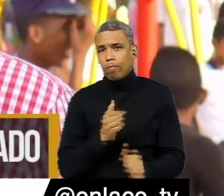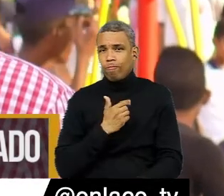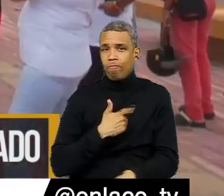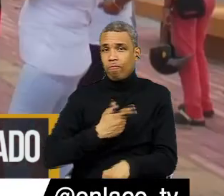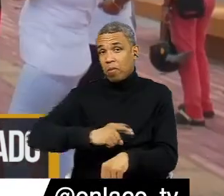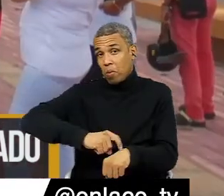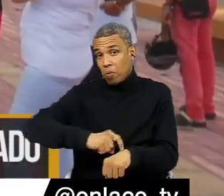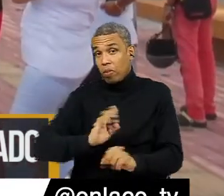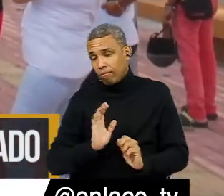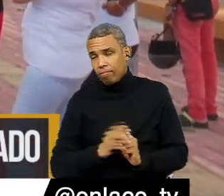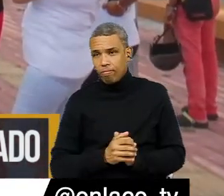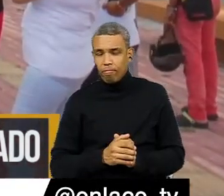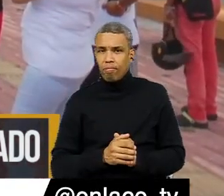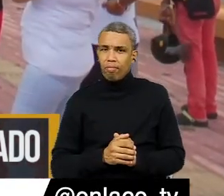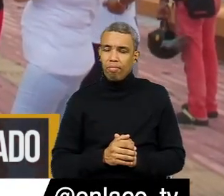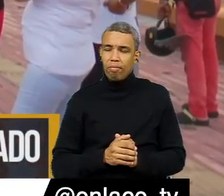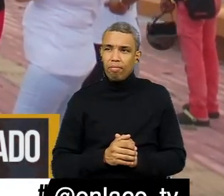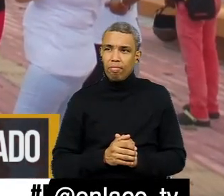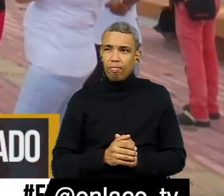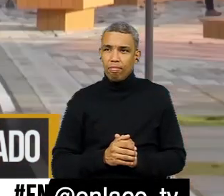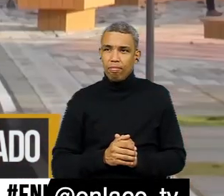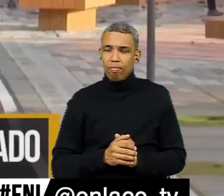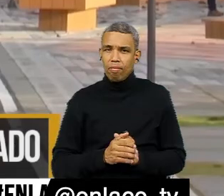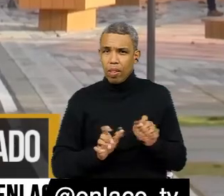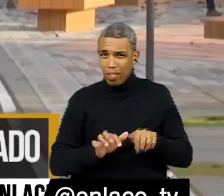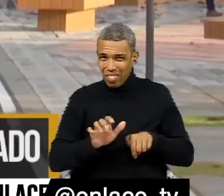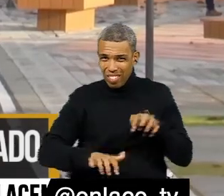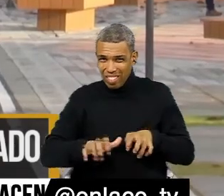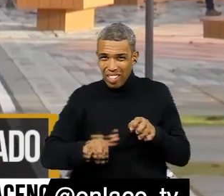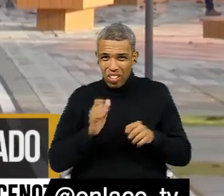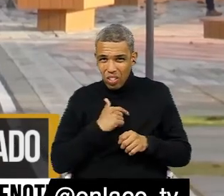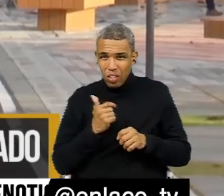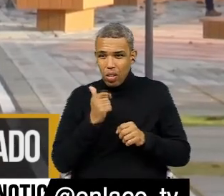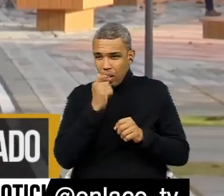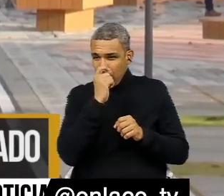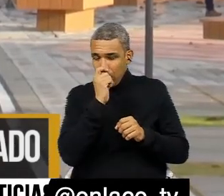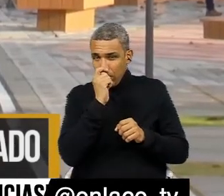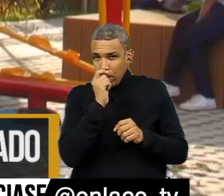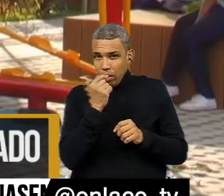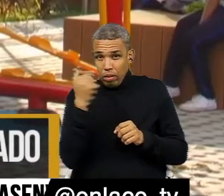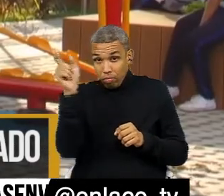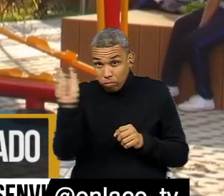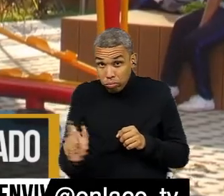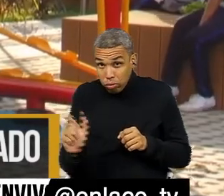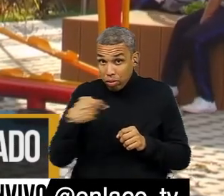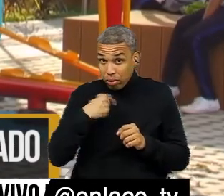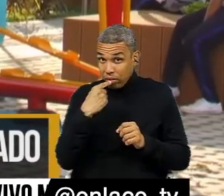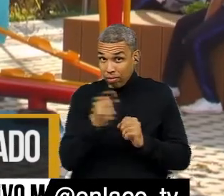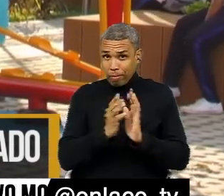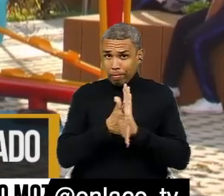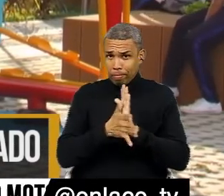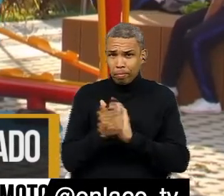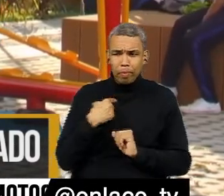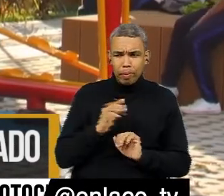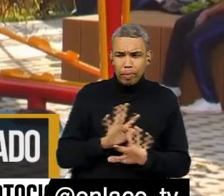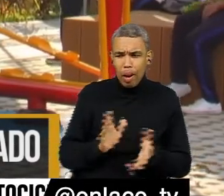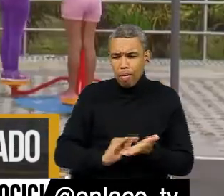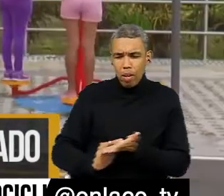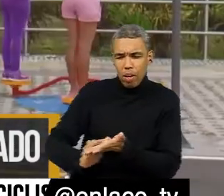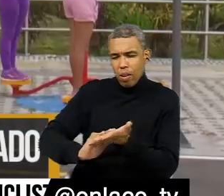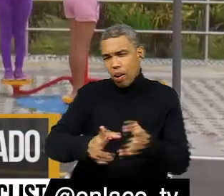vayan entregando. El secretario de Infraestructura Municipal, Gerson González, concluyó que el contratista encargado del proyecto realizará los respectivos arreglos